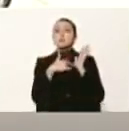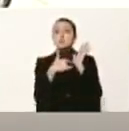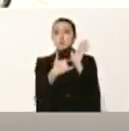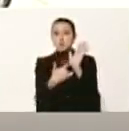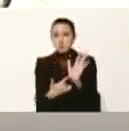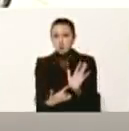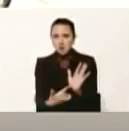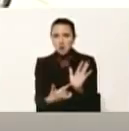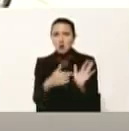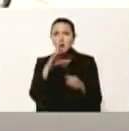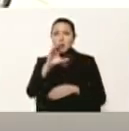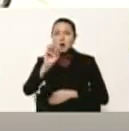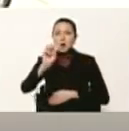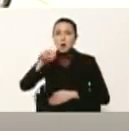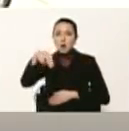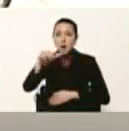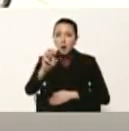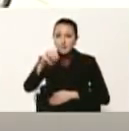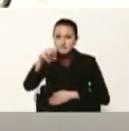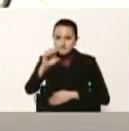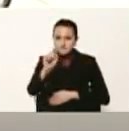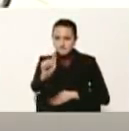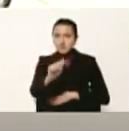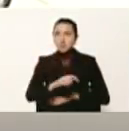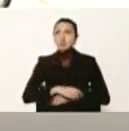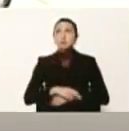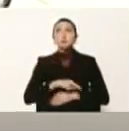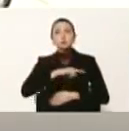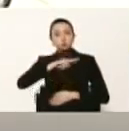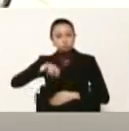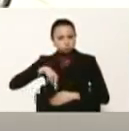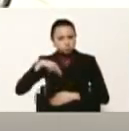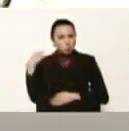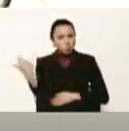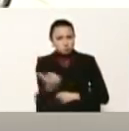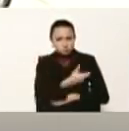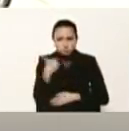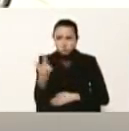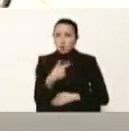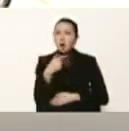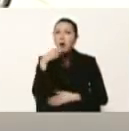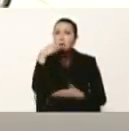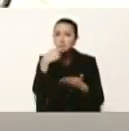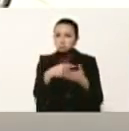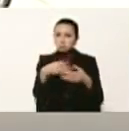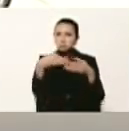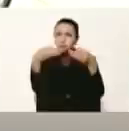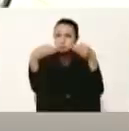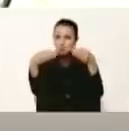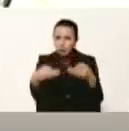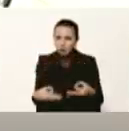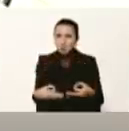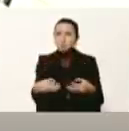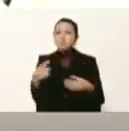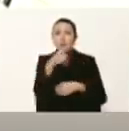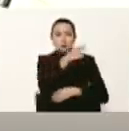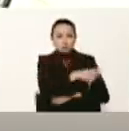en el SENAMED trabajando, vamos a buscar la identificación exacta de